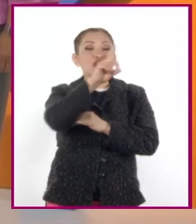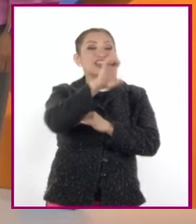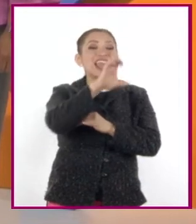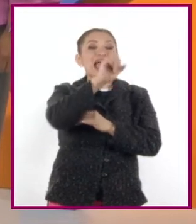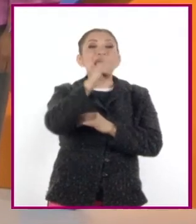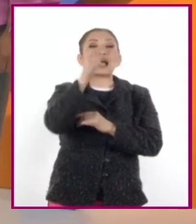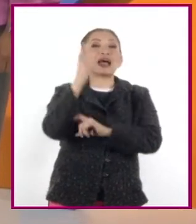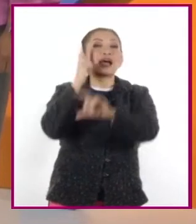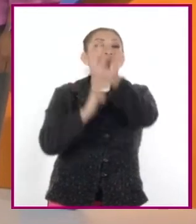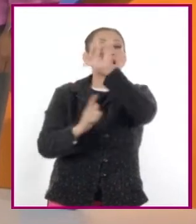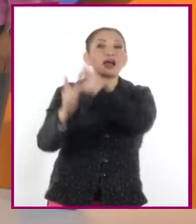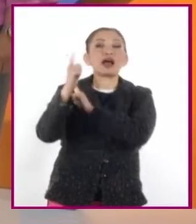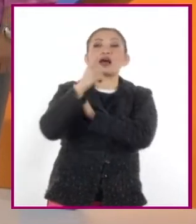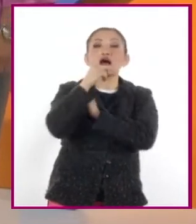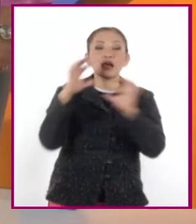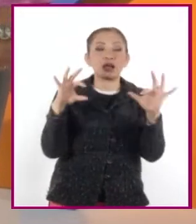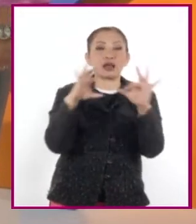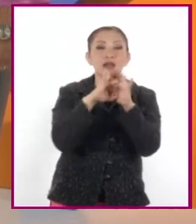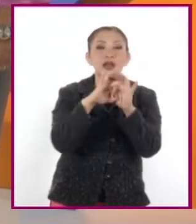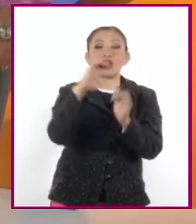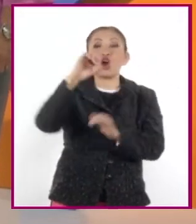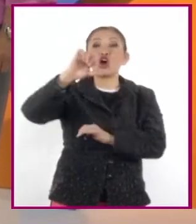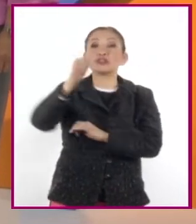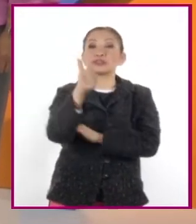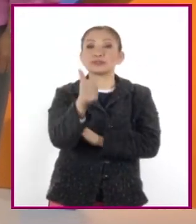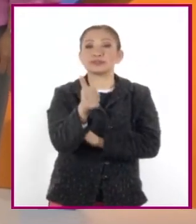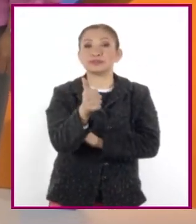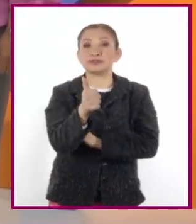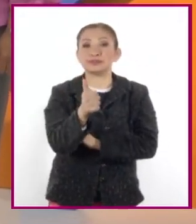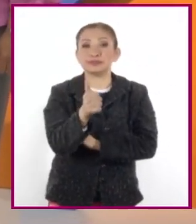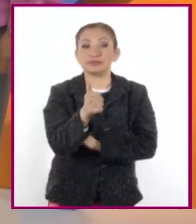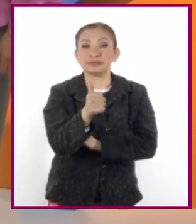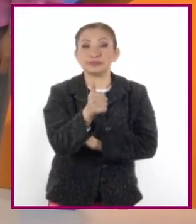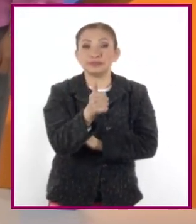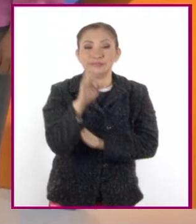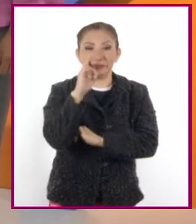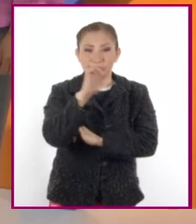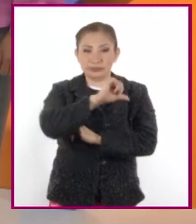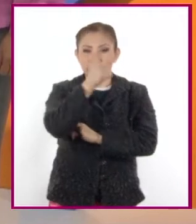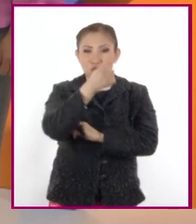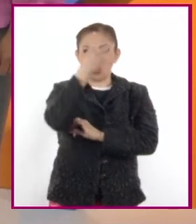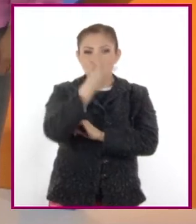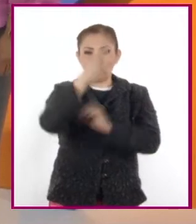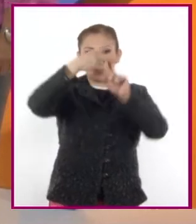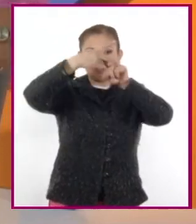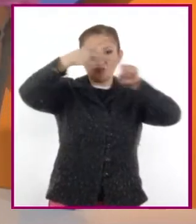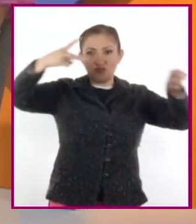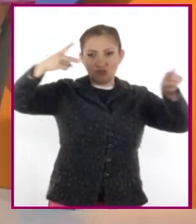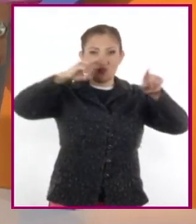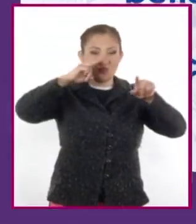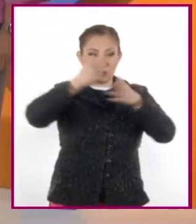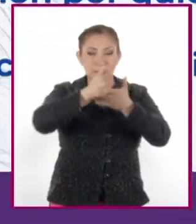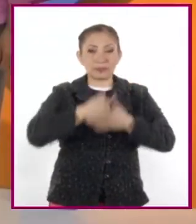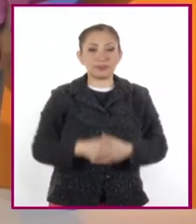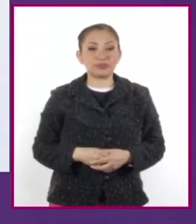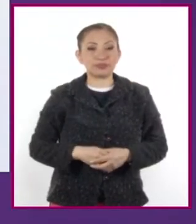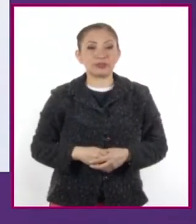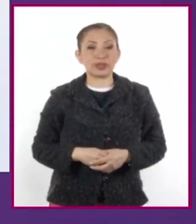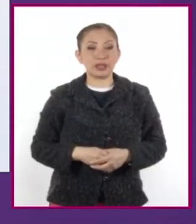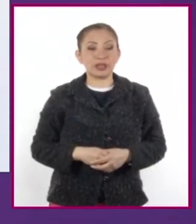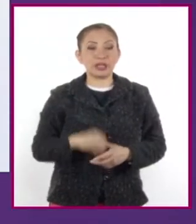viene del griego y quiere decir 11. Veamos el segundo verso. ¿Me ayudas, maestra? Claro.